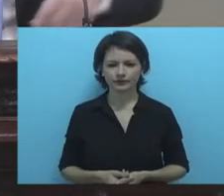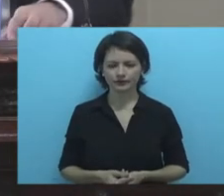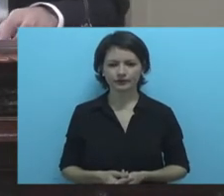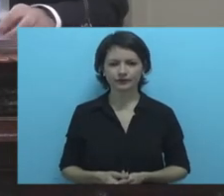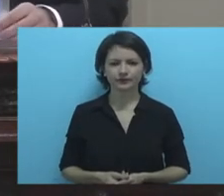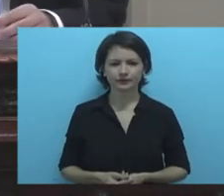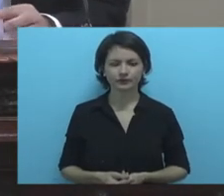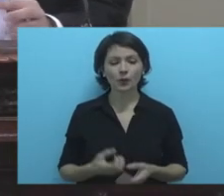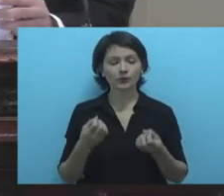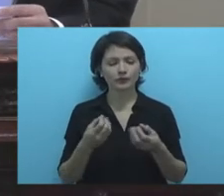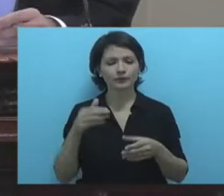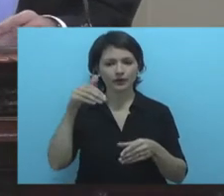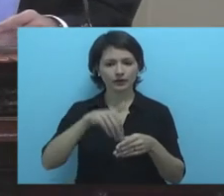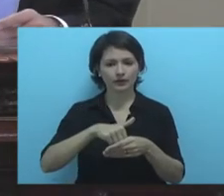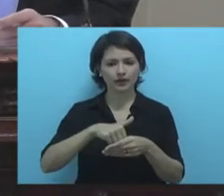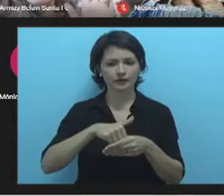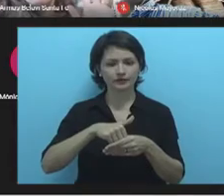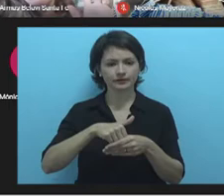tratamiento sobre tablas